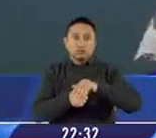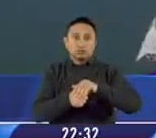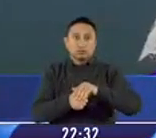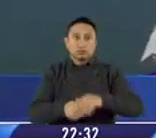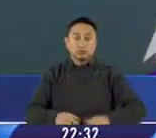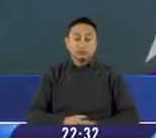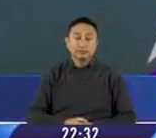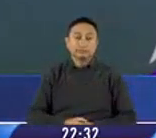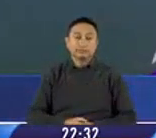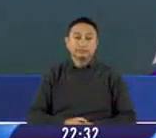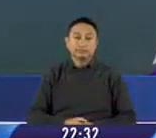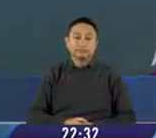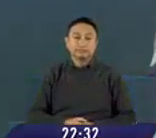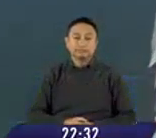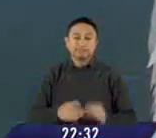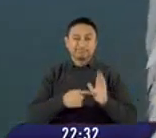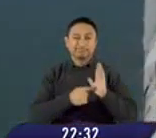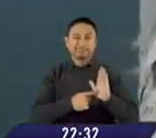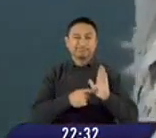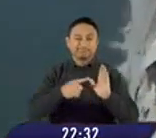desastre. Los detalles en breve.